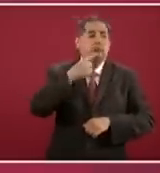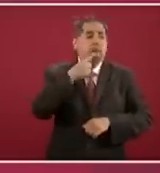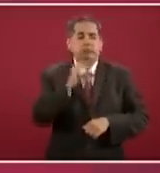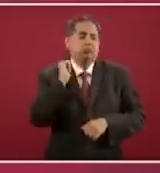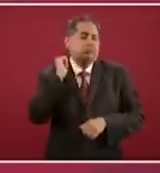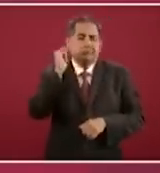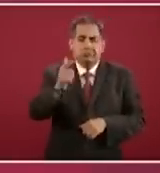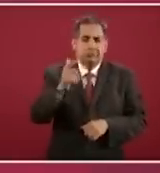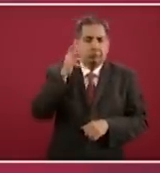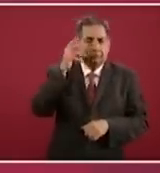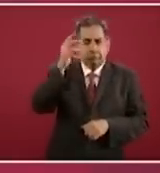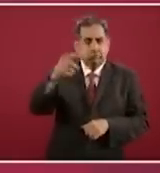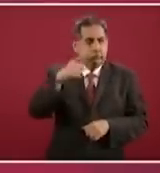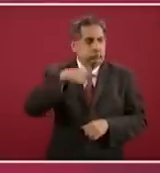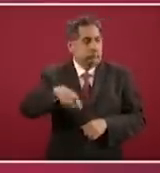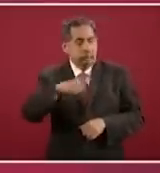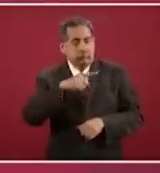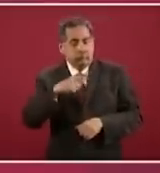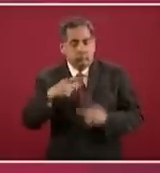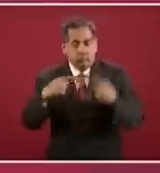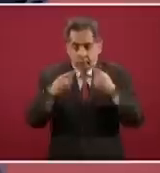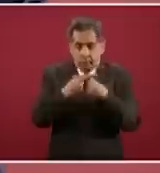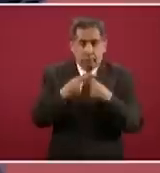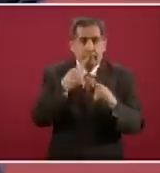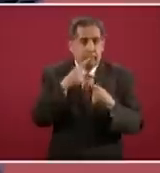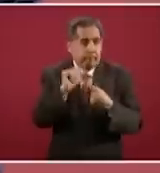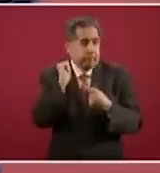presenten en el proceso